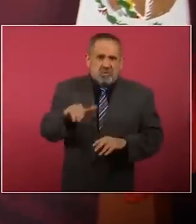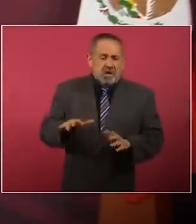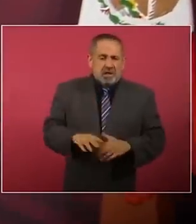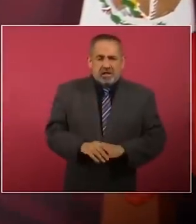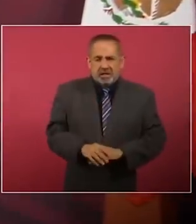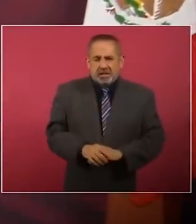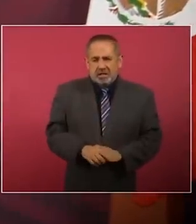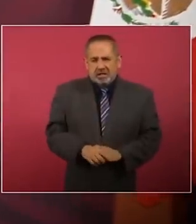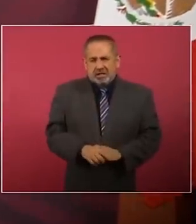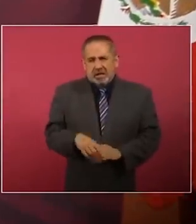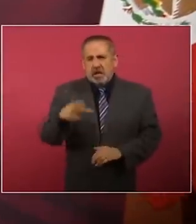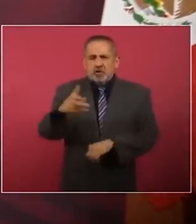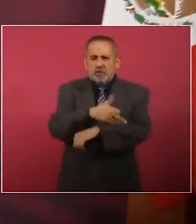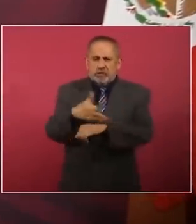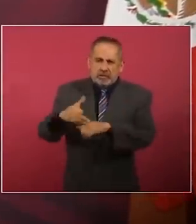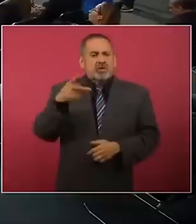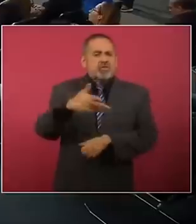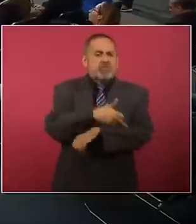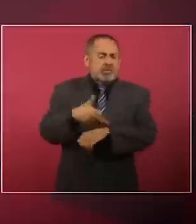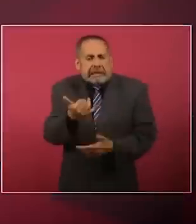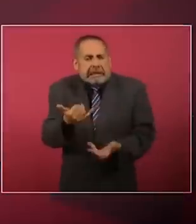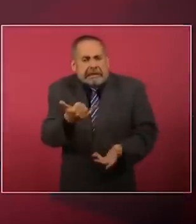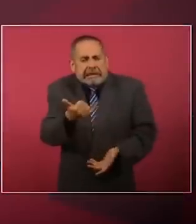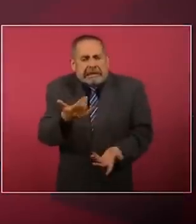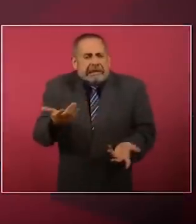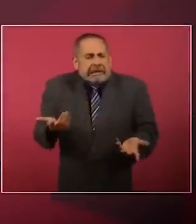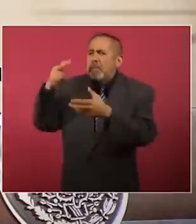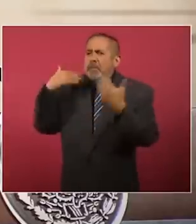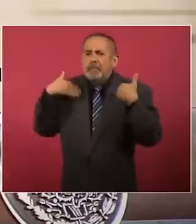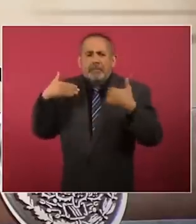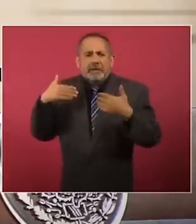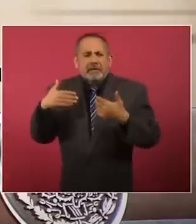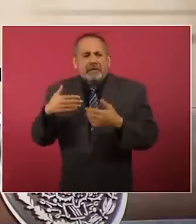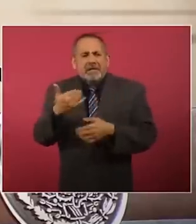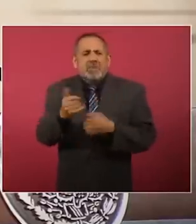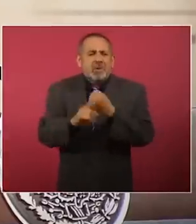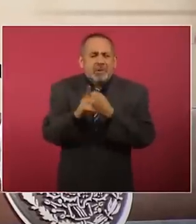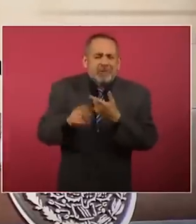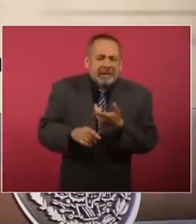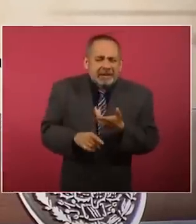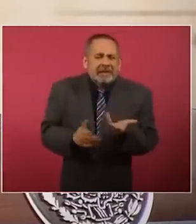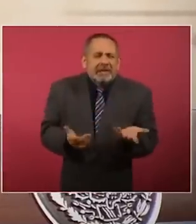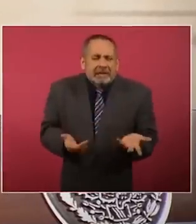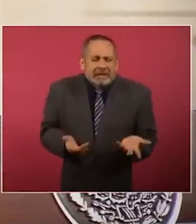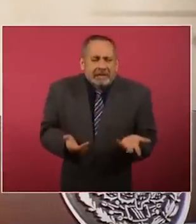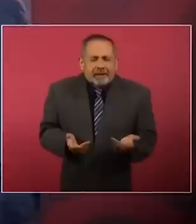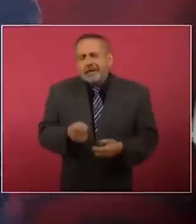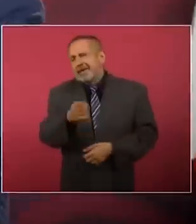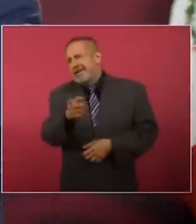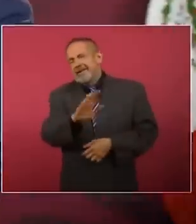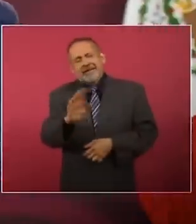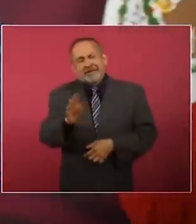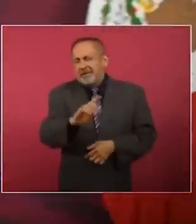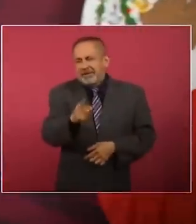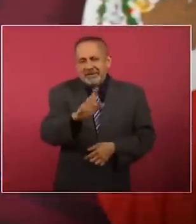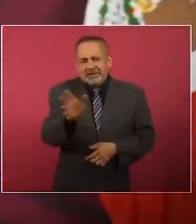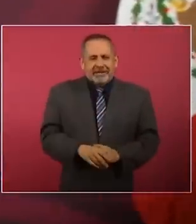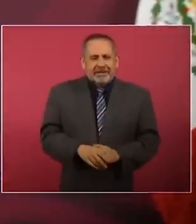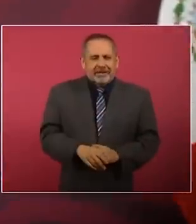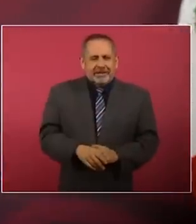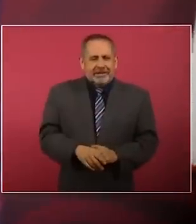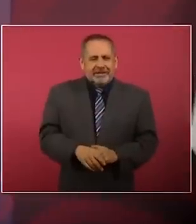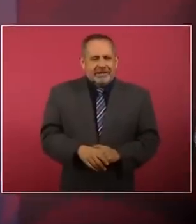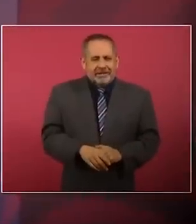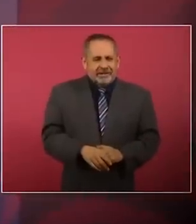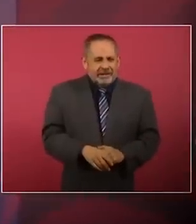sepa a su familia A lo mejor sí y qué cuál es el problema bueno no no no no no no no no Bueno y este